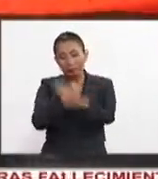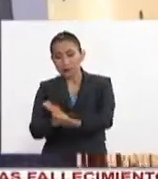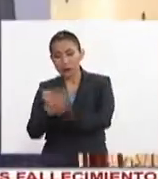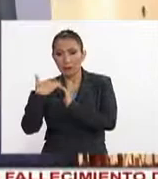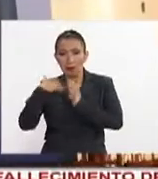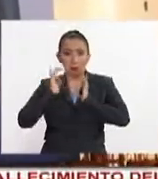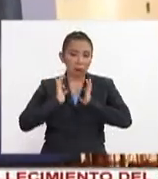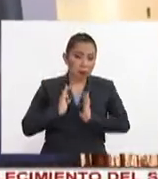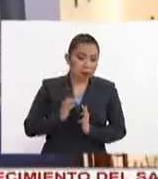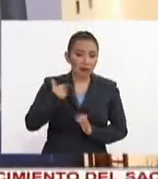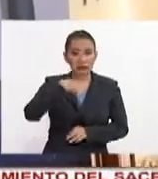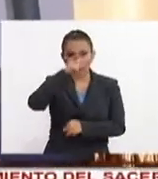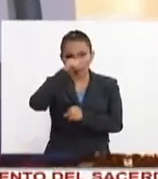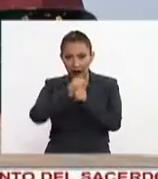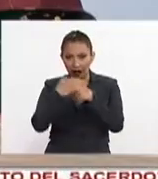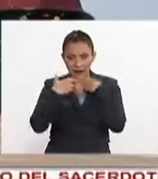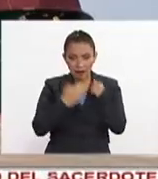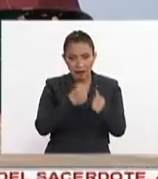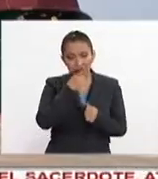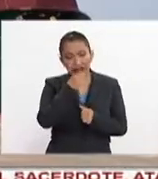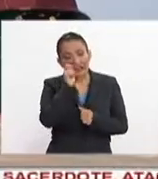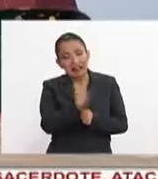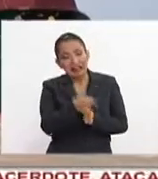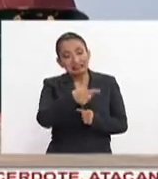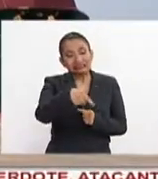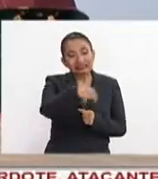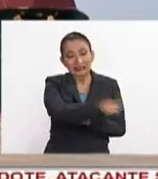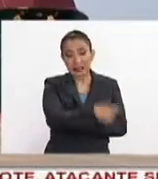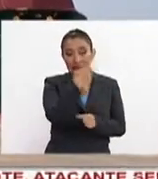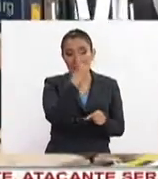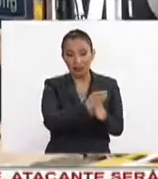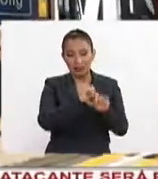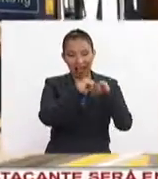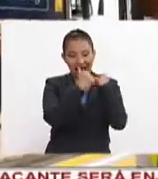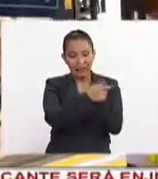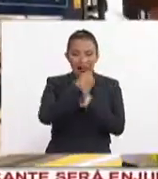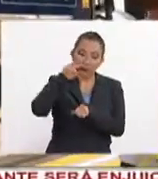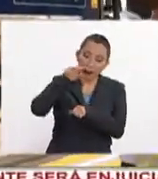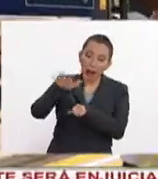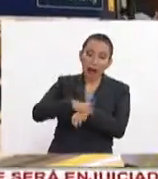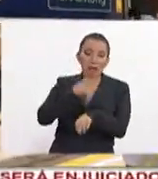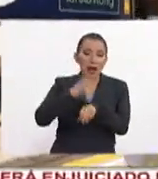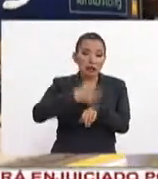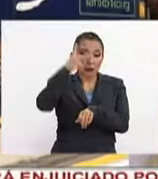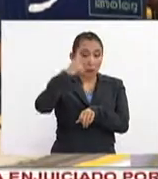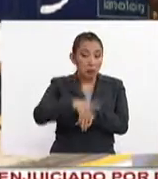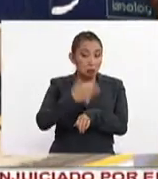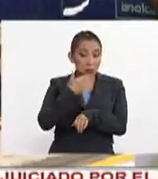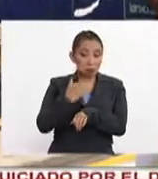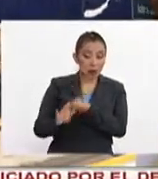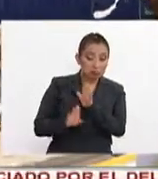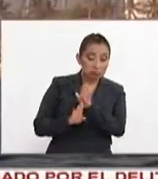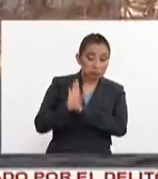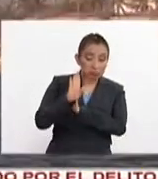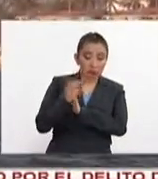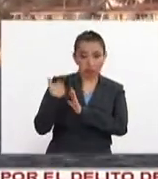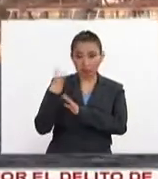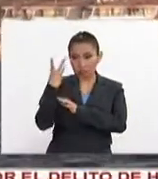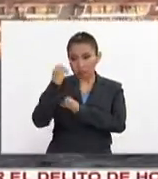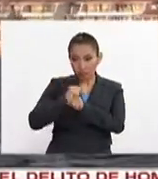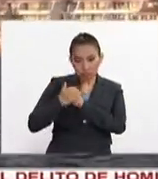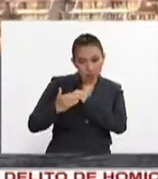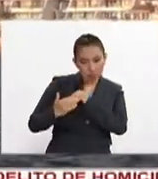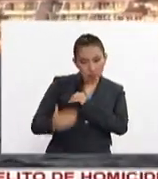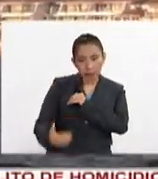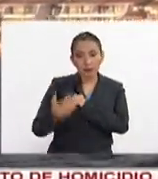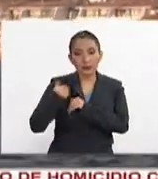estable. La Secretaría de Hacienda dijo que se trata de la segunda agencia que mejora la calificación soberana del país en las últimas 3